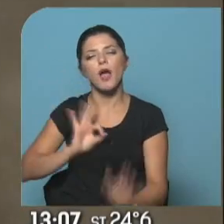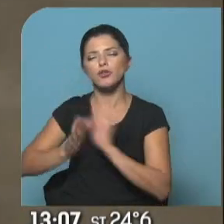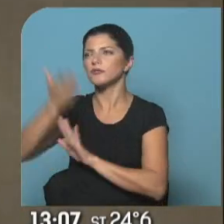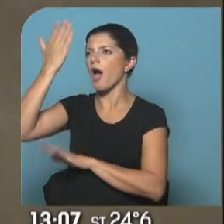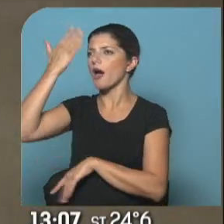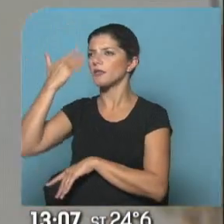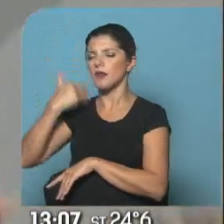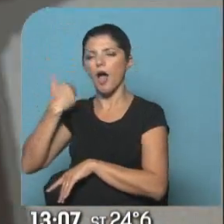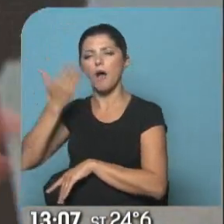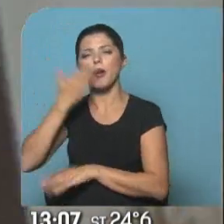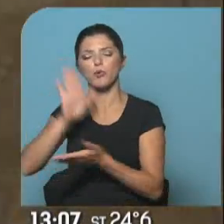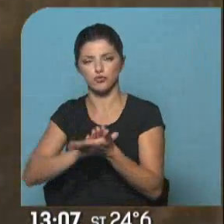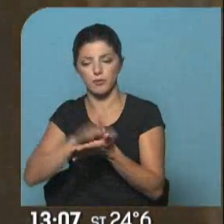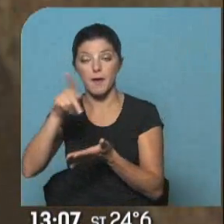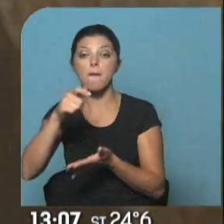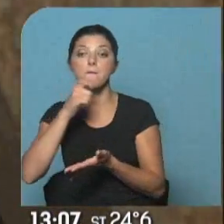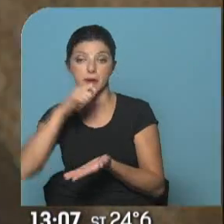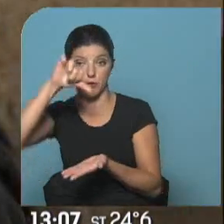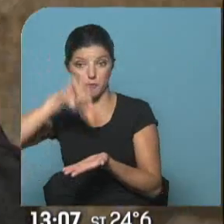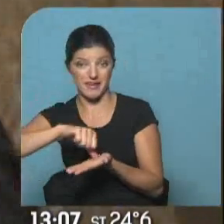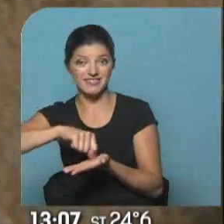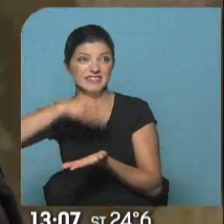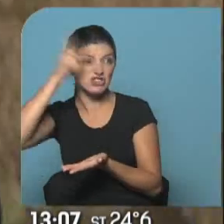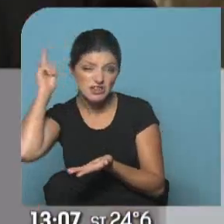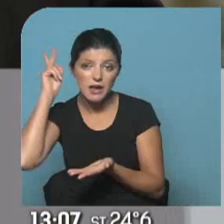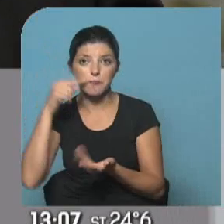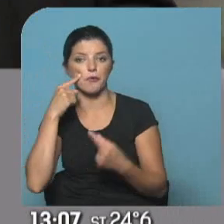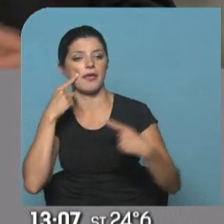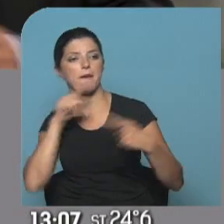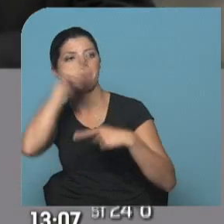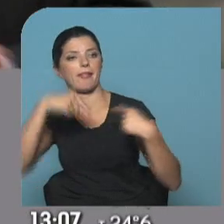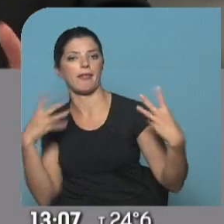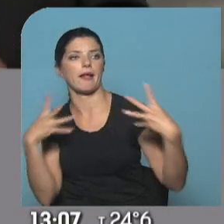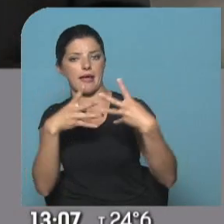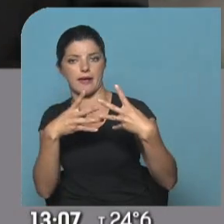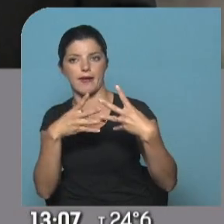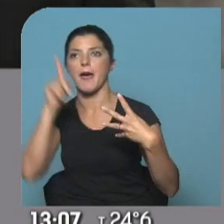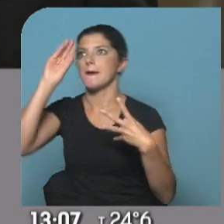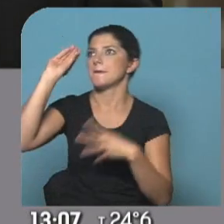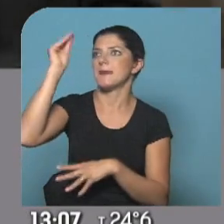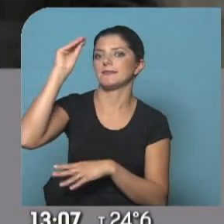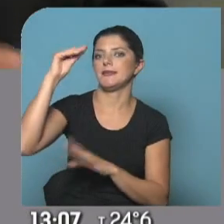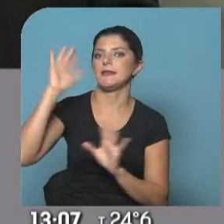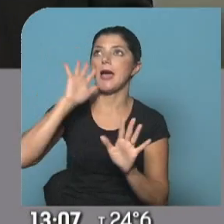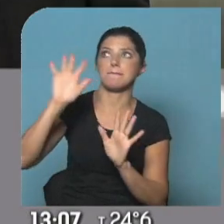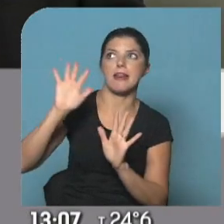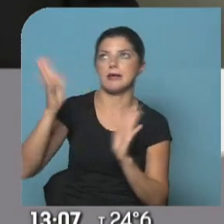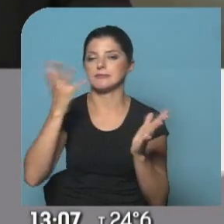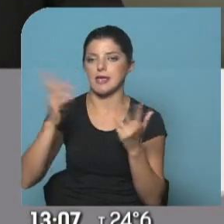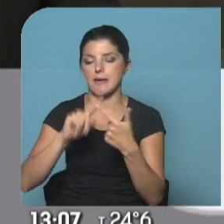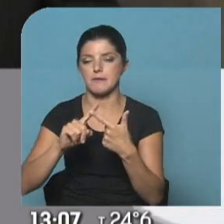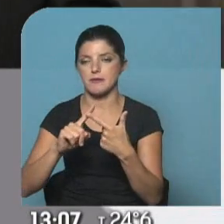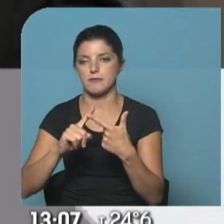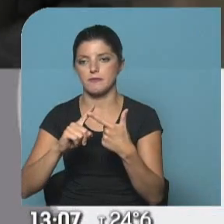ejemplo en nuestro país, de que Chile era una hipótesis de conflicto, es decir, podía haber una guerra con Chile. Brasil era una amenaza, sí, porque se le adjudicaba